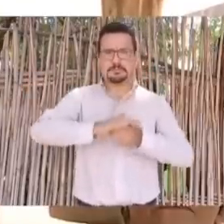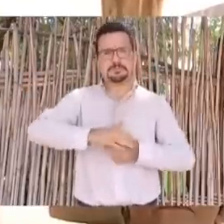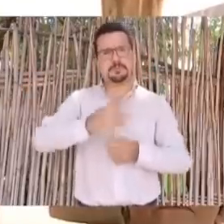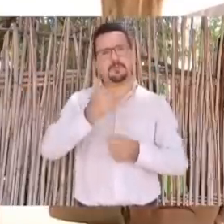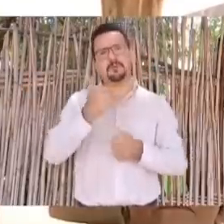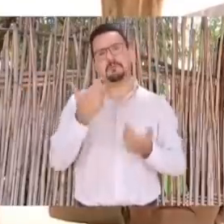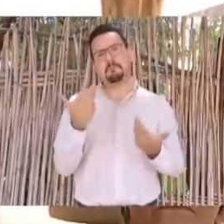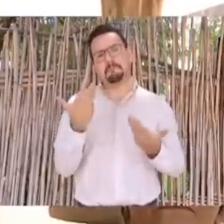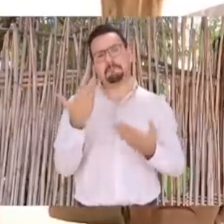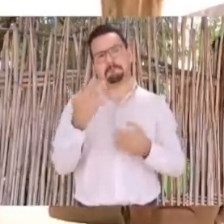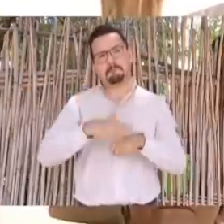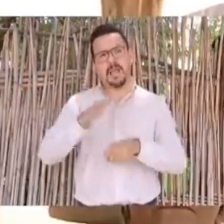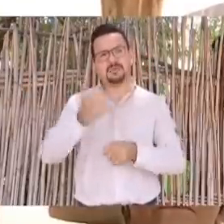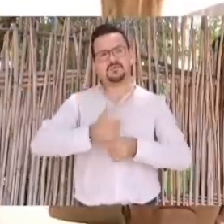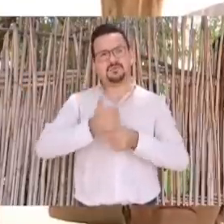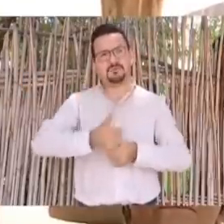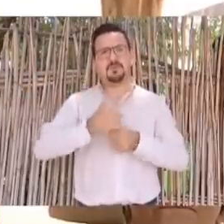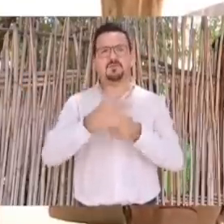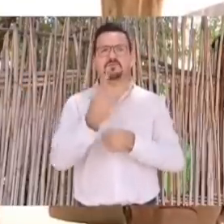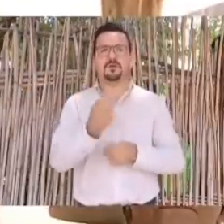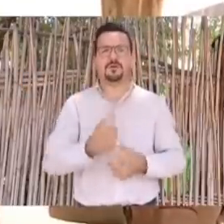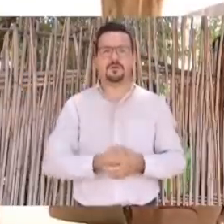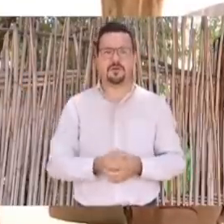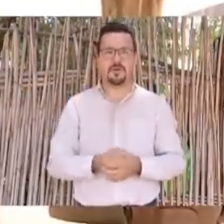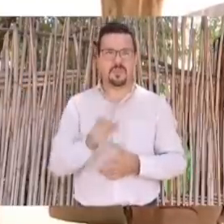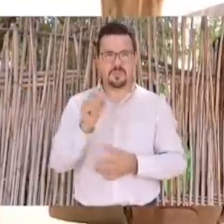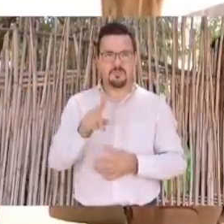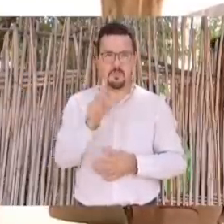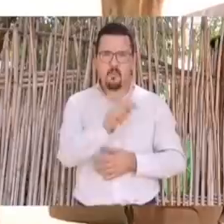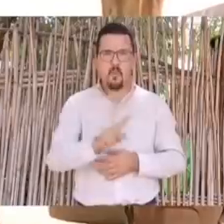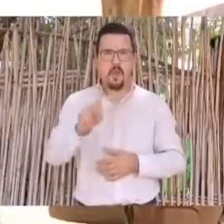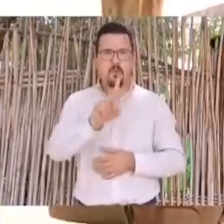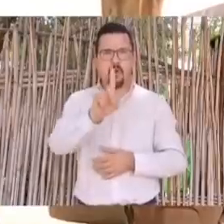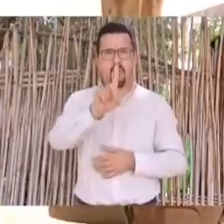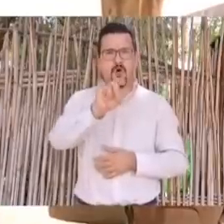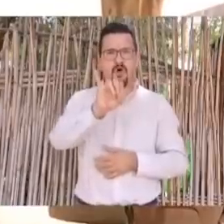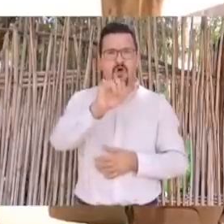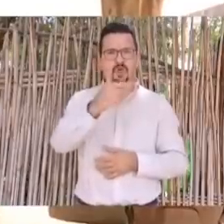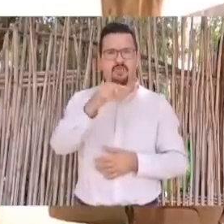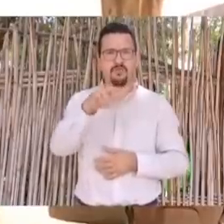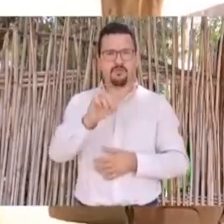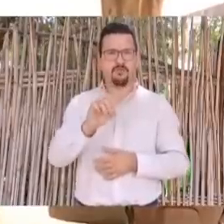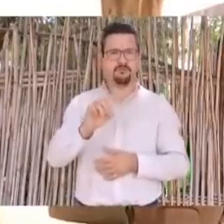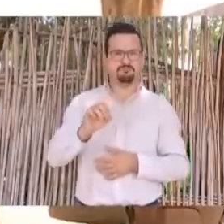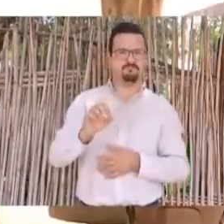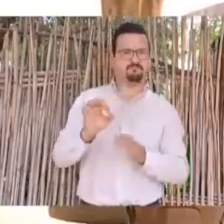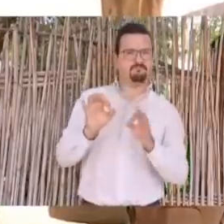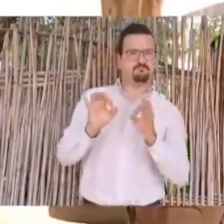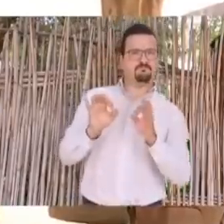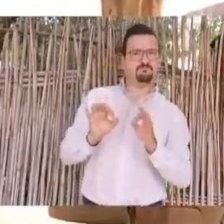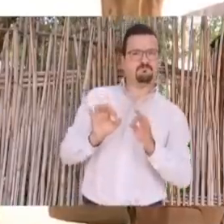porque también es un pueblo muy digno y